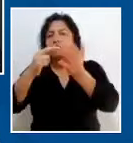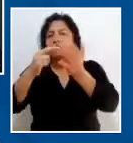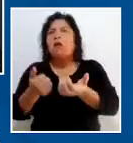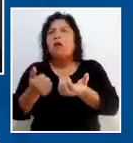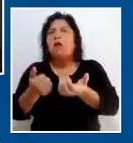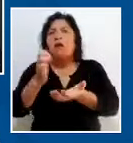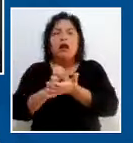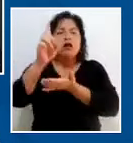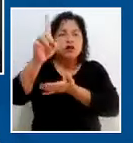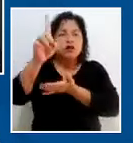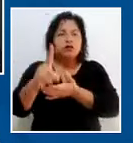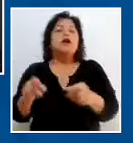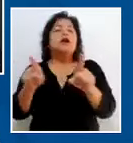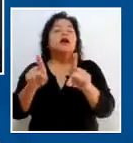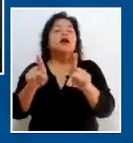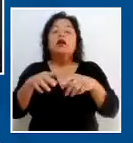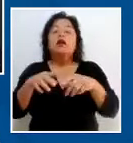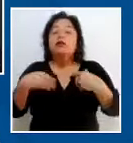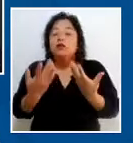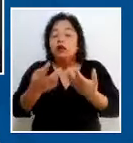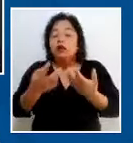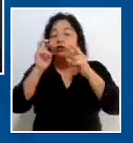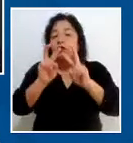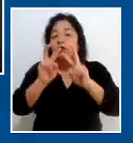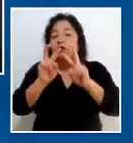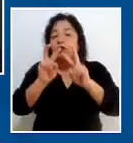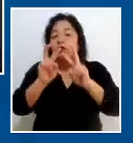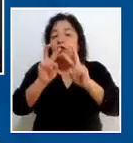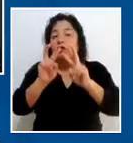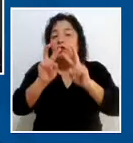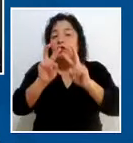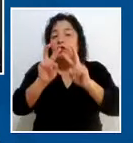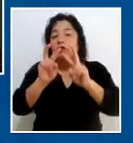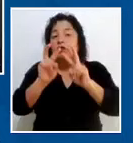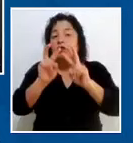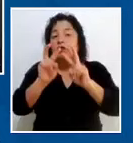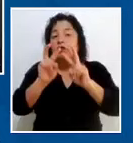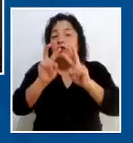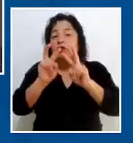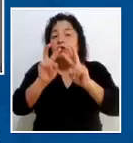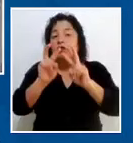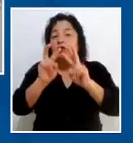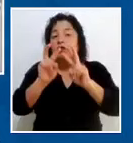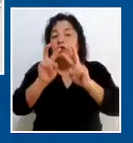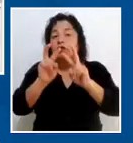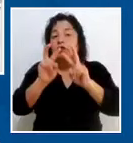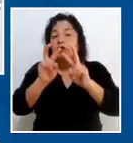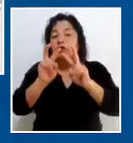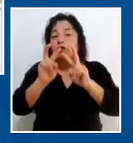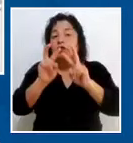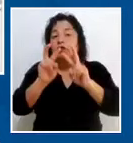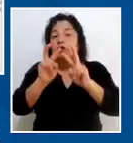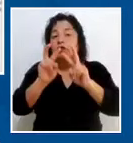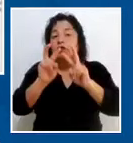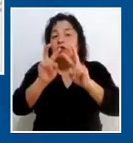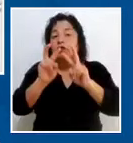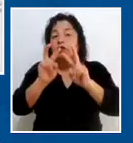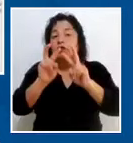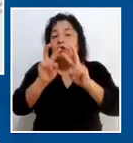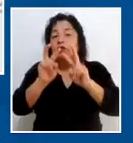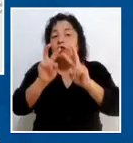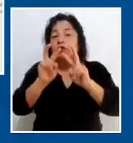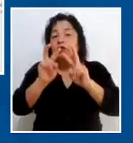otro tipo de entidades que brinden, por ejemplo, el servicio de telefonía, ¿no?, servicio de telecomunicaciones o servicios de energía